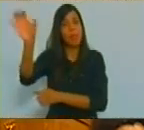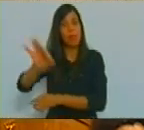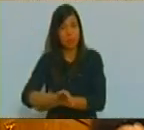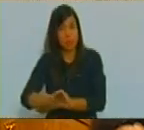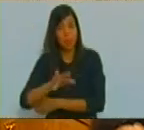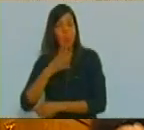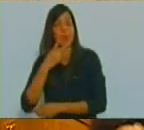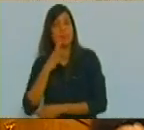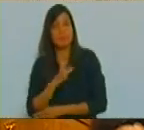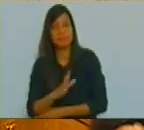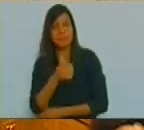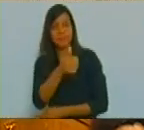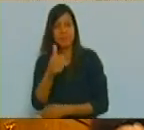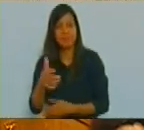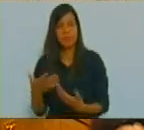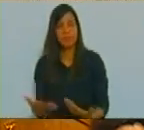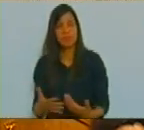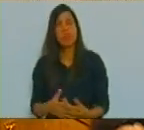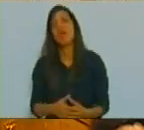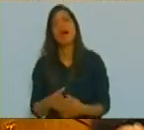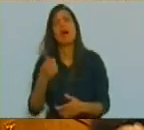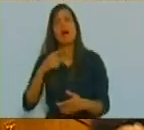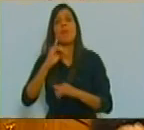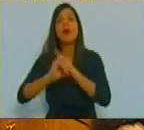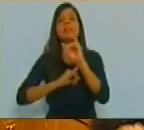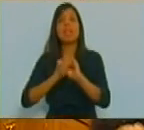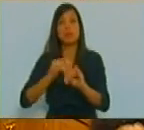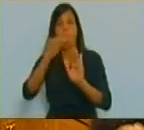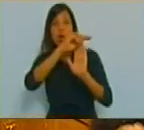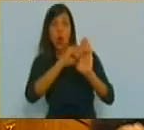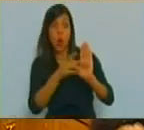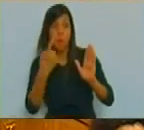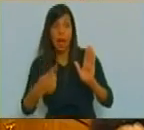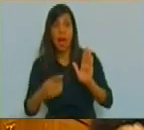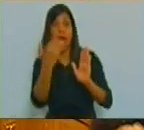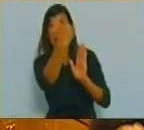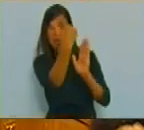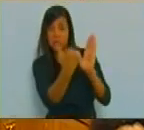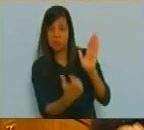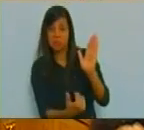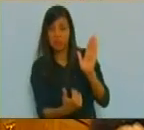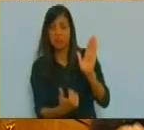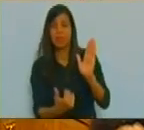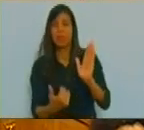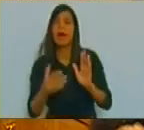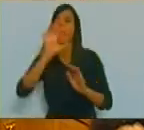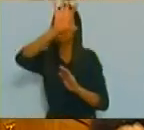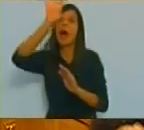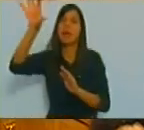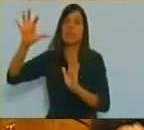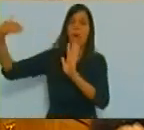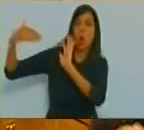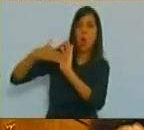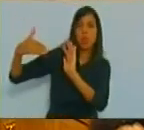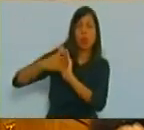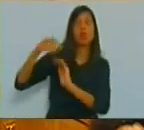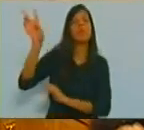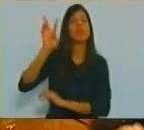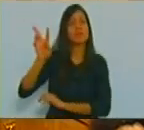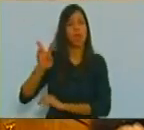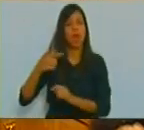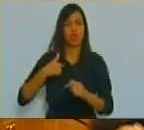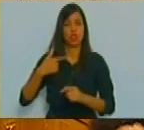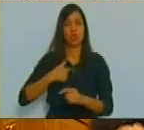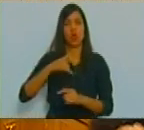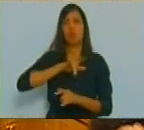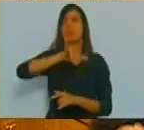en la categoría que se establece a nivel internacional si por algo han atacado la revolución yo que he tenido la oportunidad de